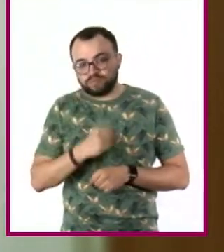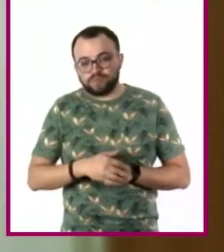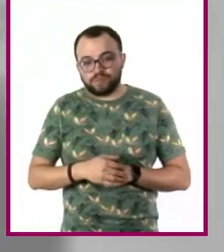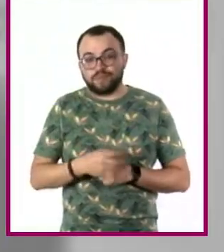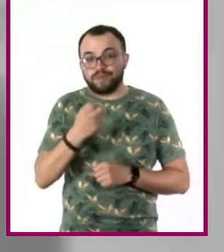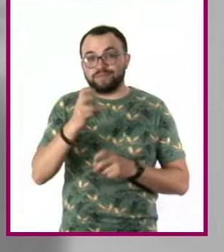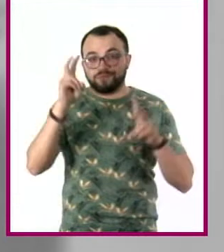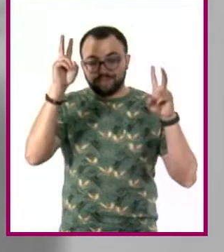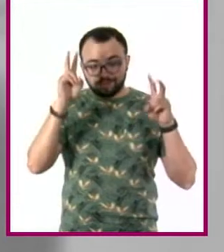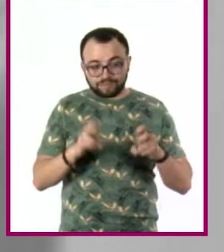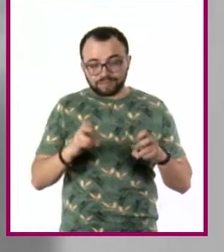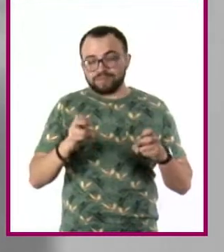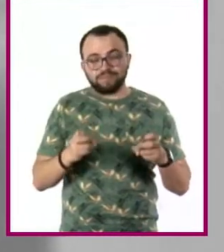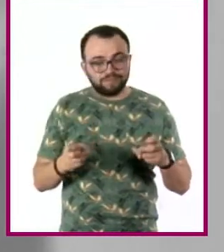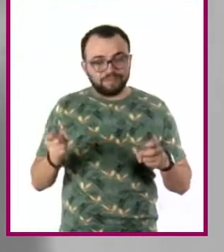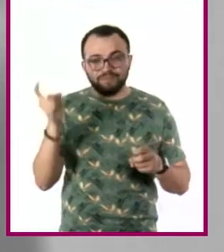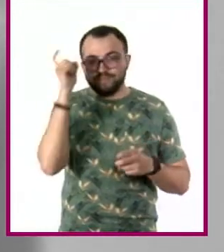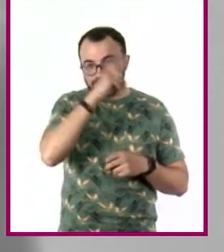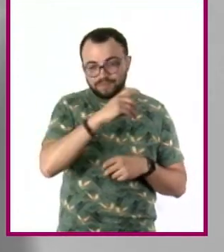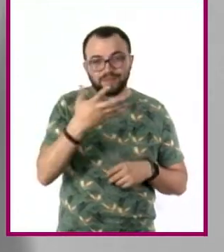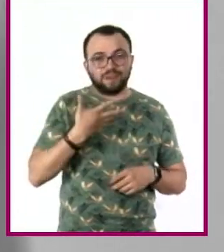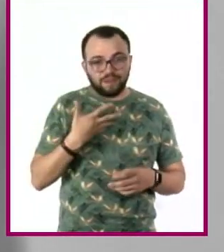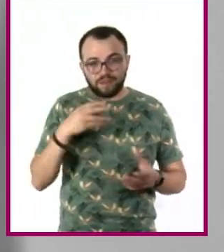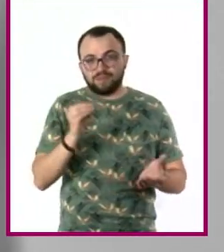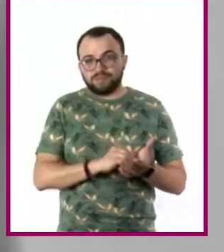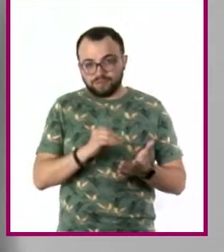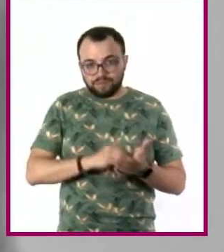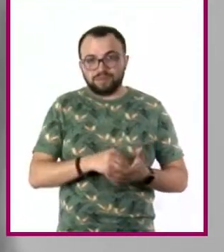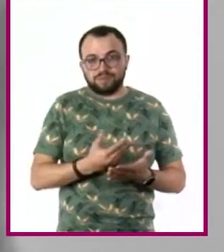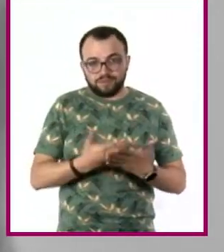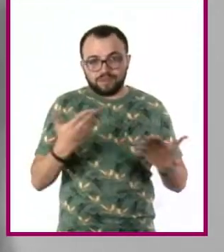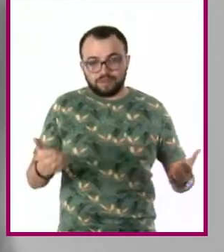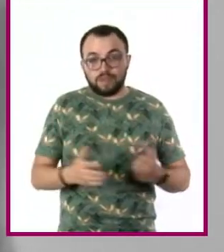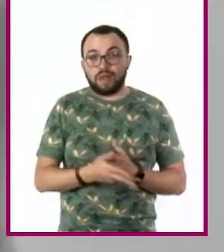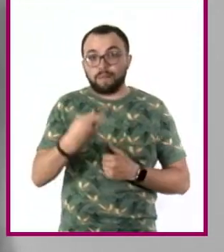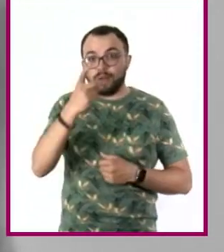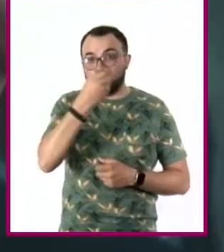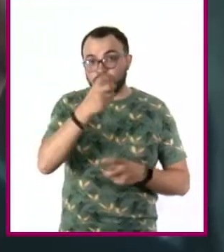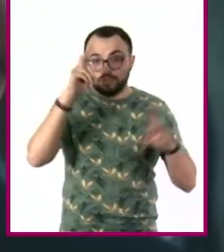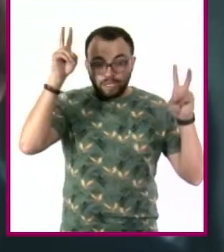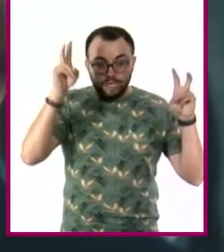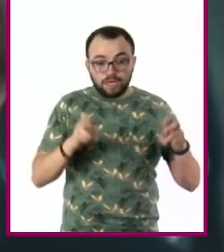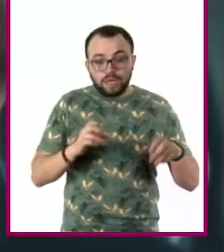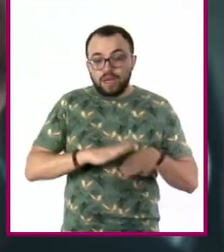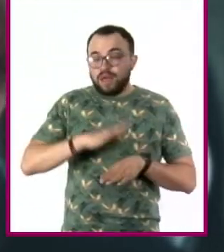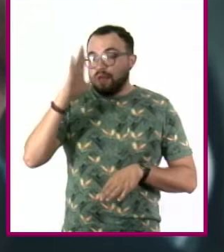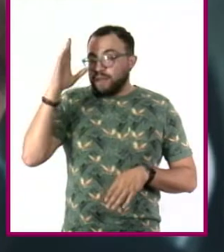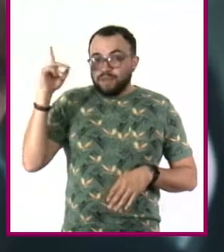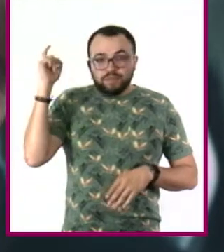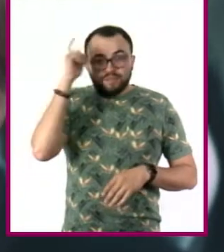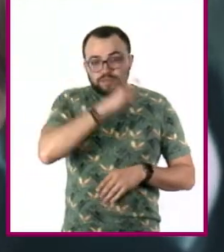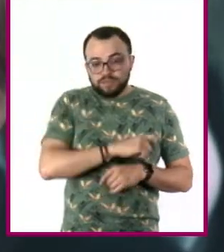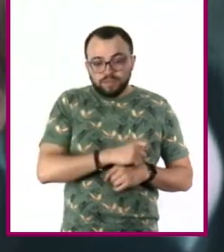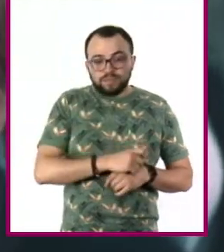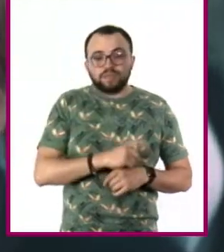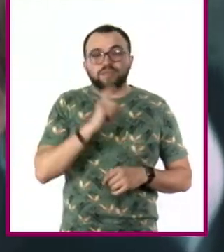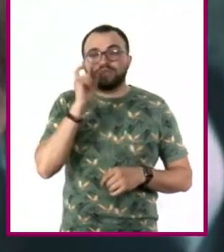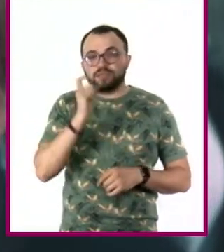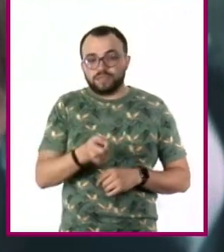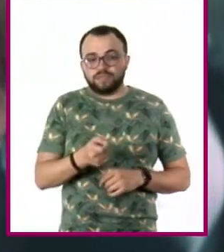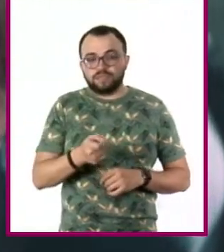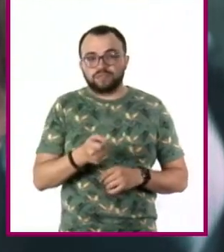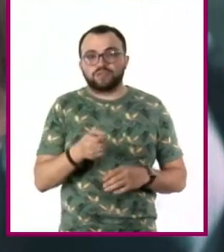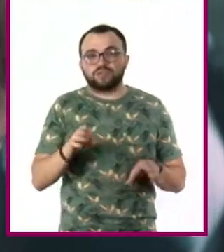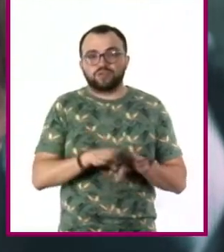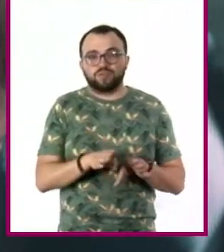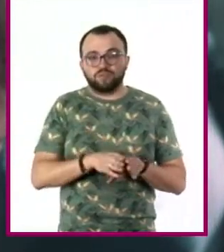son temas cruciales que existen. Pero estos son así los temas más cruciales en términos de